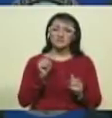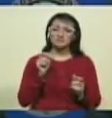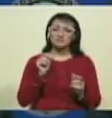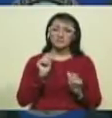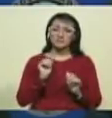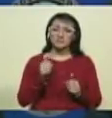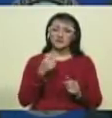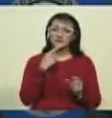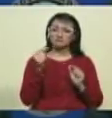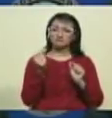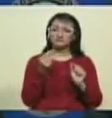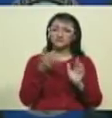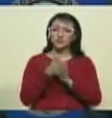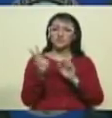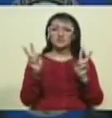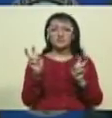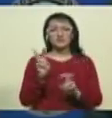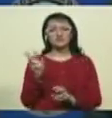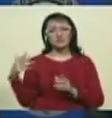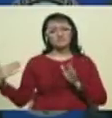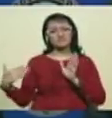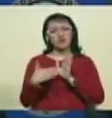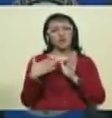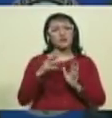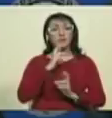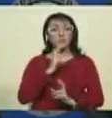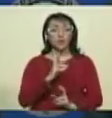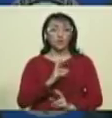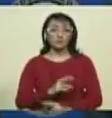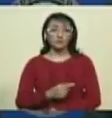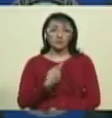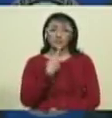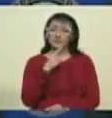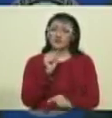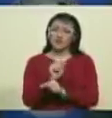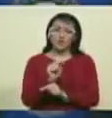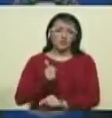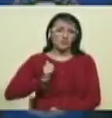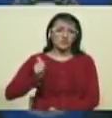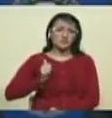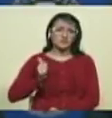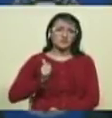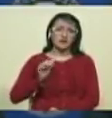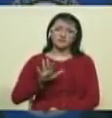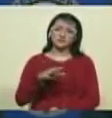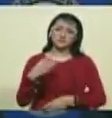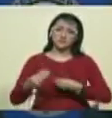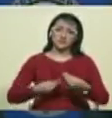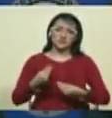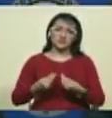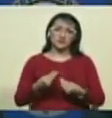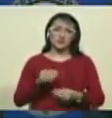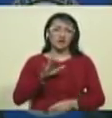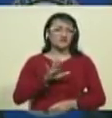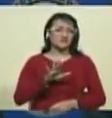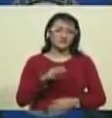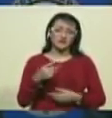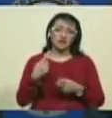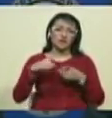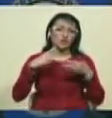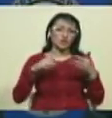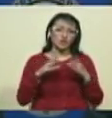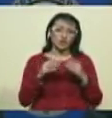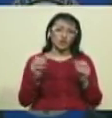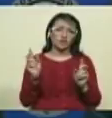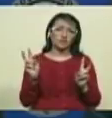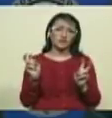malos términos, para atacarnos, para agredirnos, responde. Di lo que tengas que decir. Y así lo hicimos, y así lo haremos en todos los ámbitos,